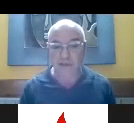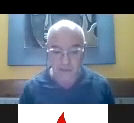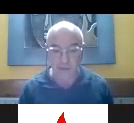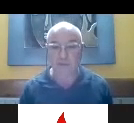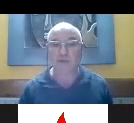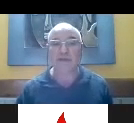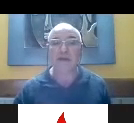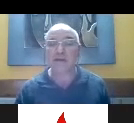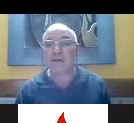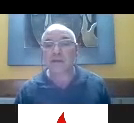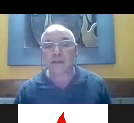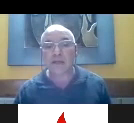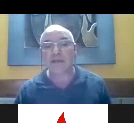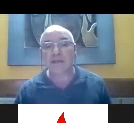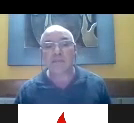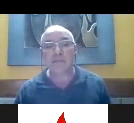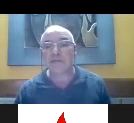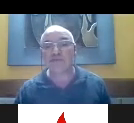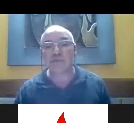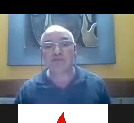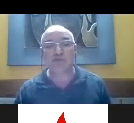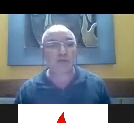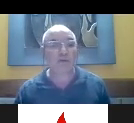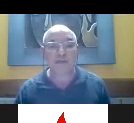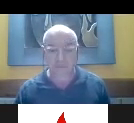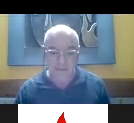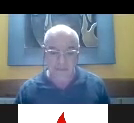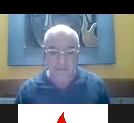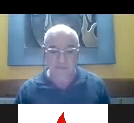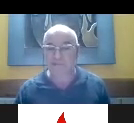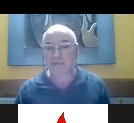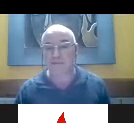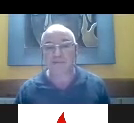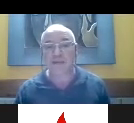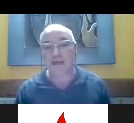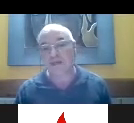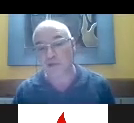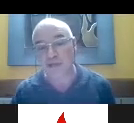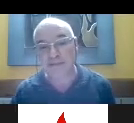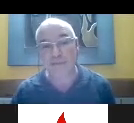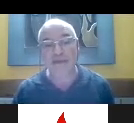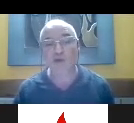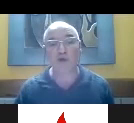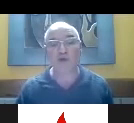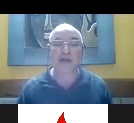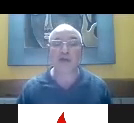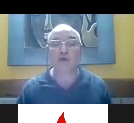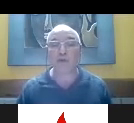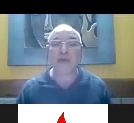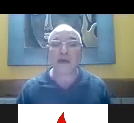Orquideología hizo una exposición de orquídeas ahí donde se ven... El tema es en